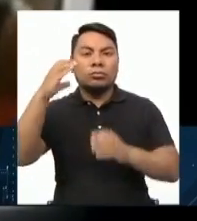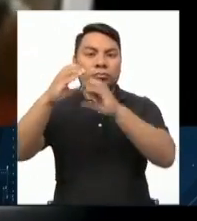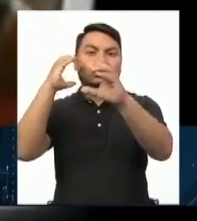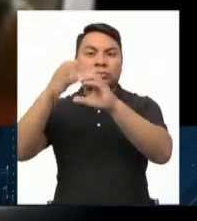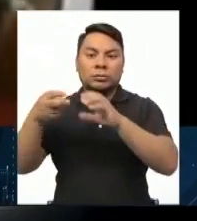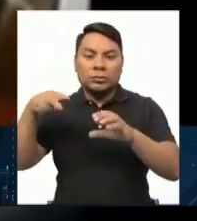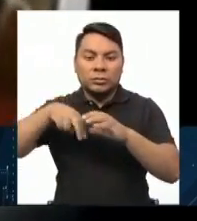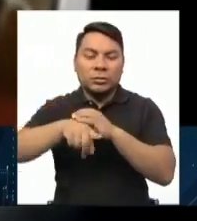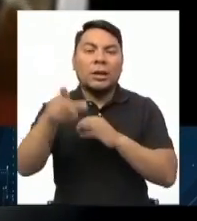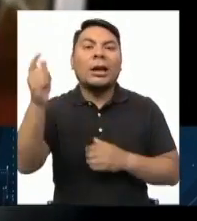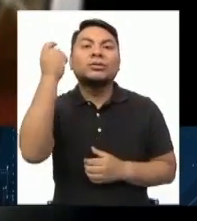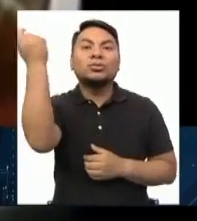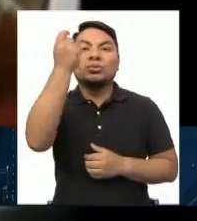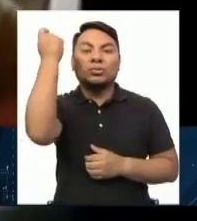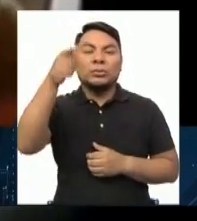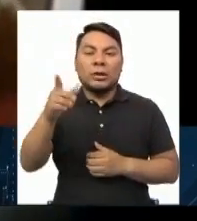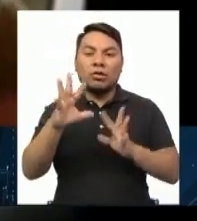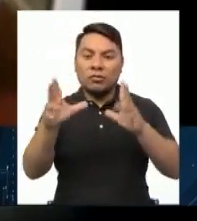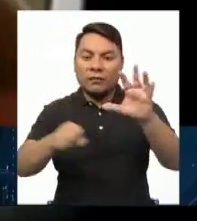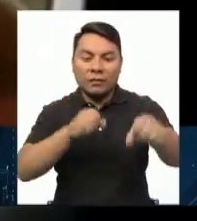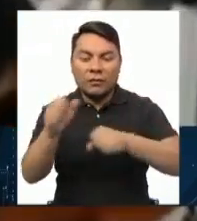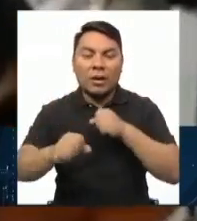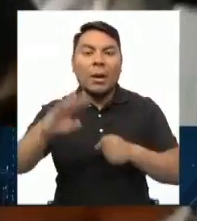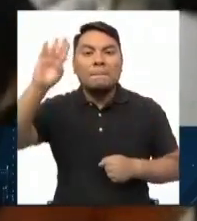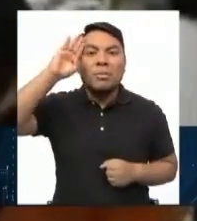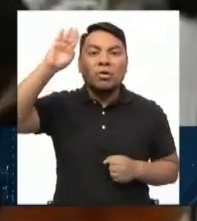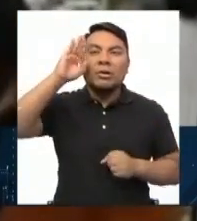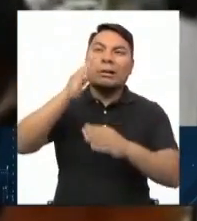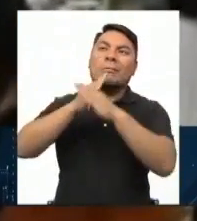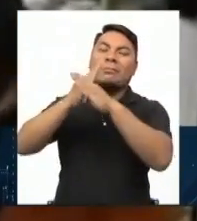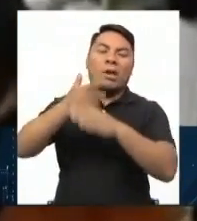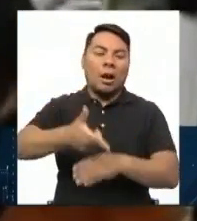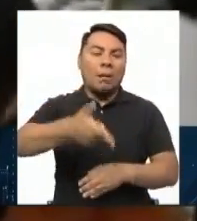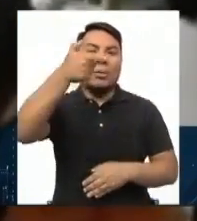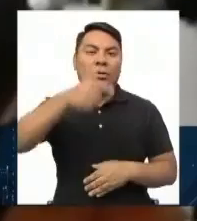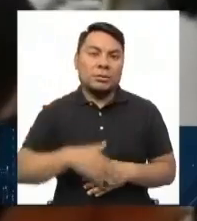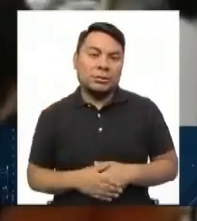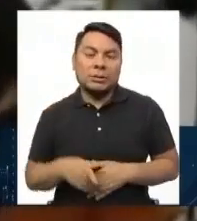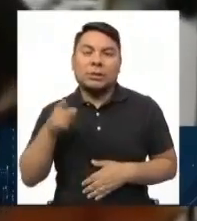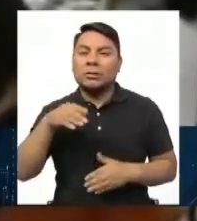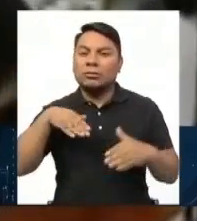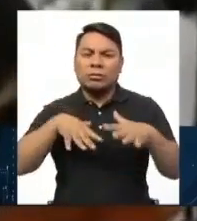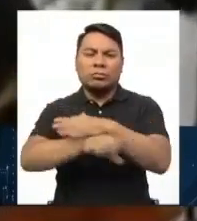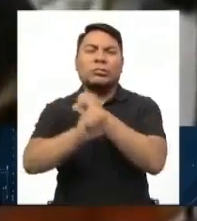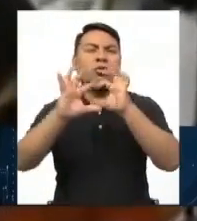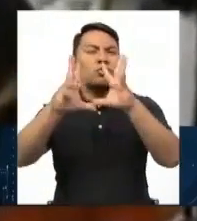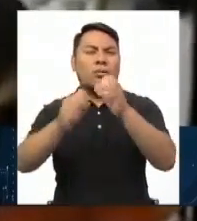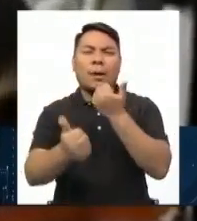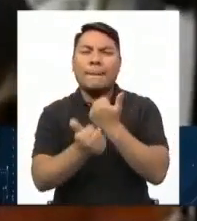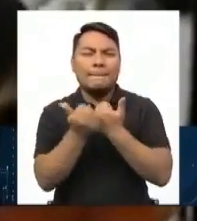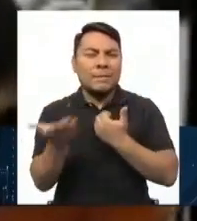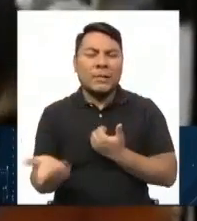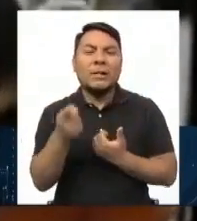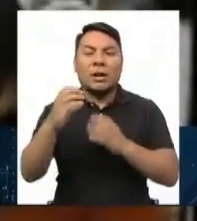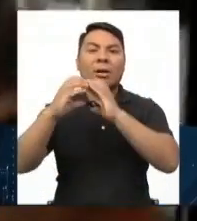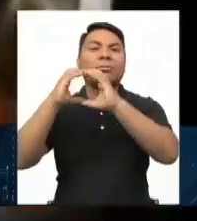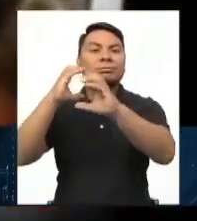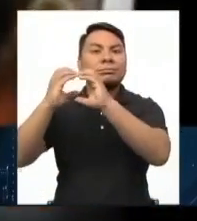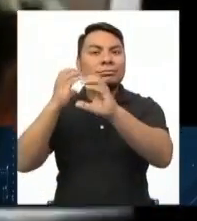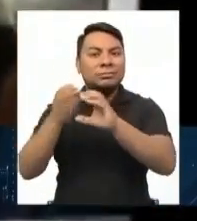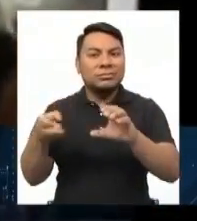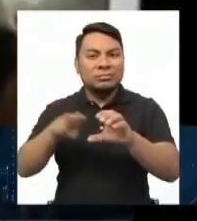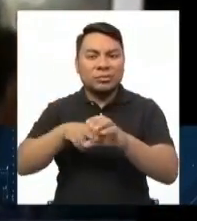ocurrido en la ciudad de Trujillo hace pocos días. Un asalto extremadamente violento en un transporte